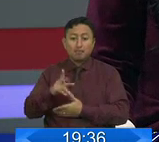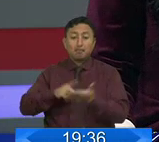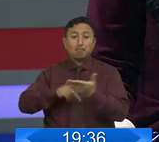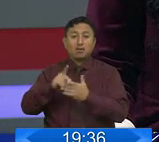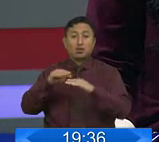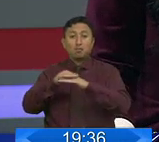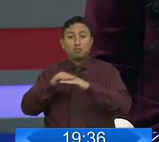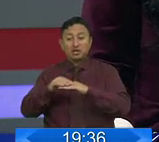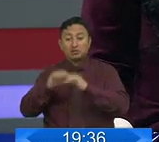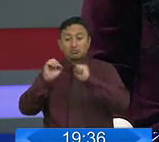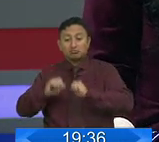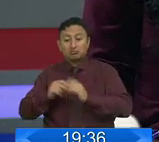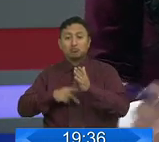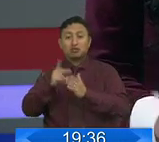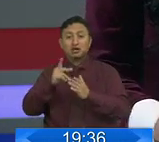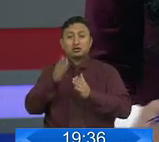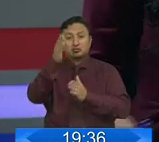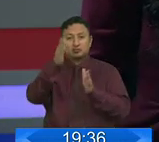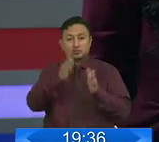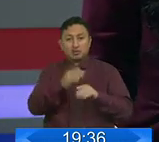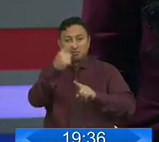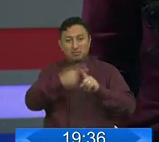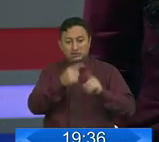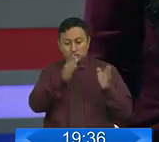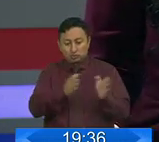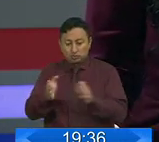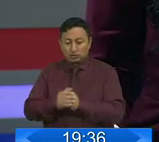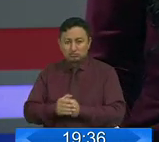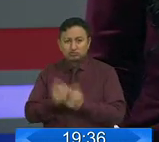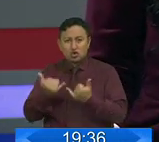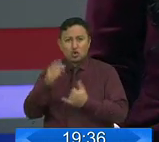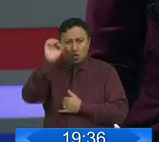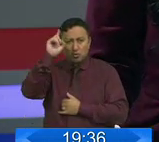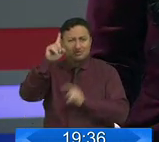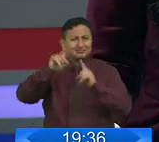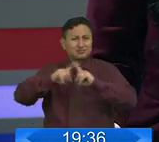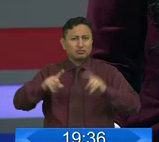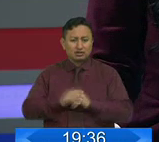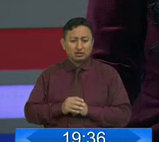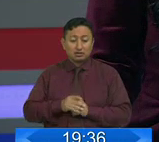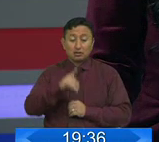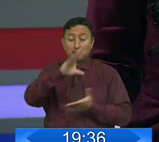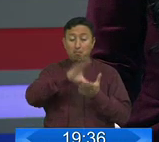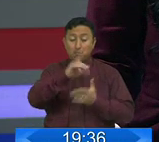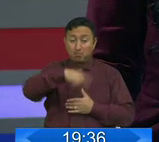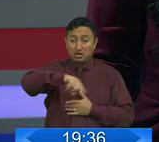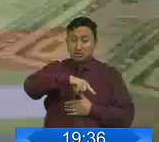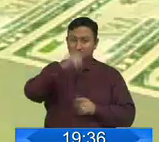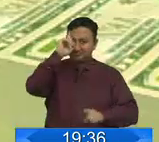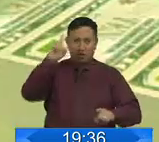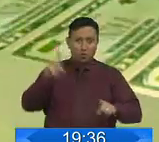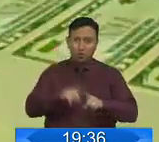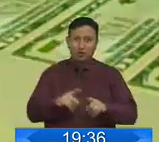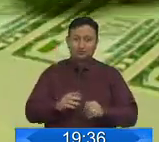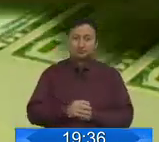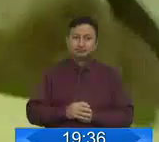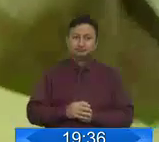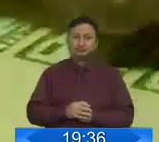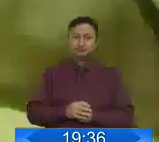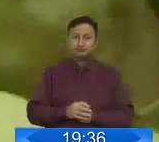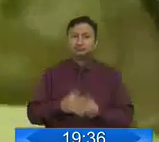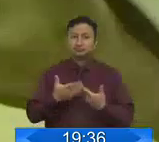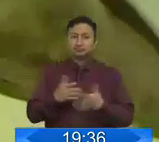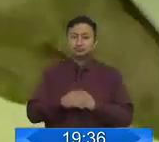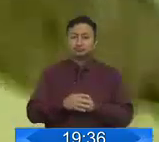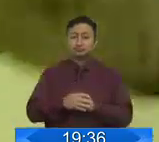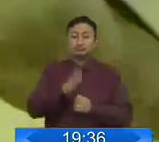y pagos diferidos. Esto ha generado varias reacciones, incluso en la ciudadanía. La resolución de la